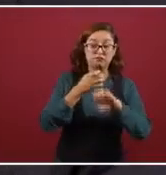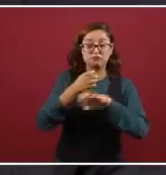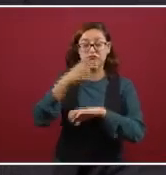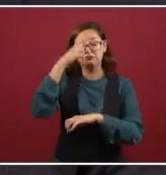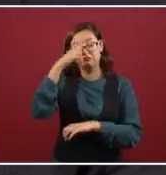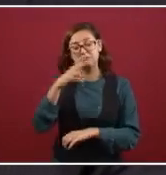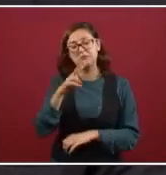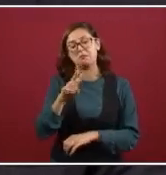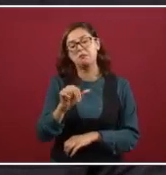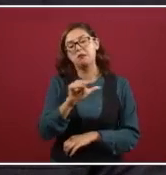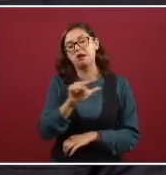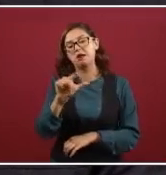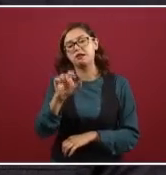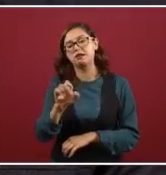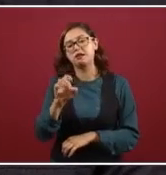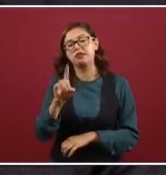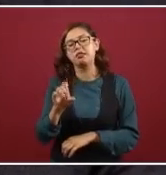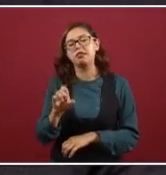porque